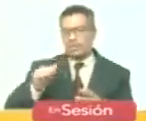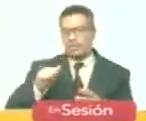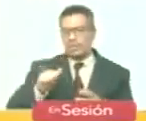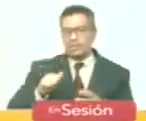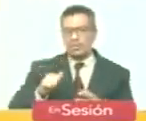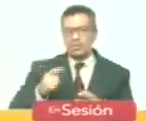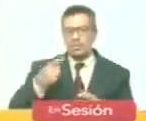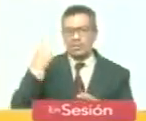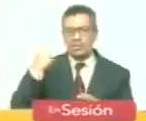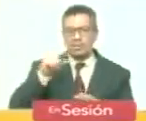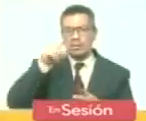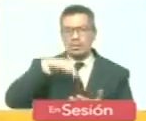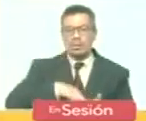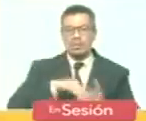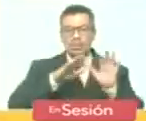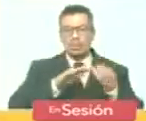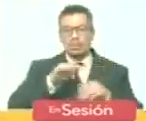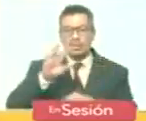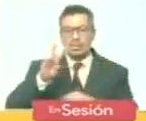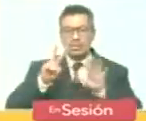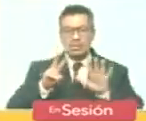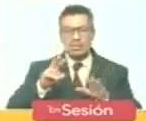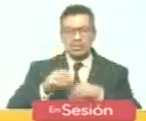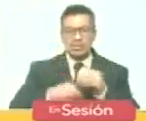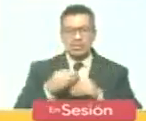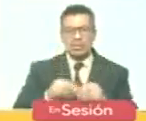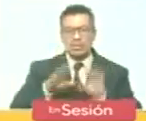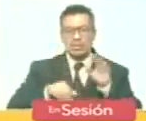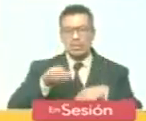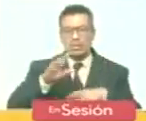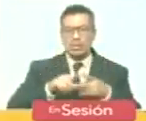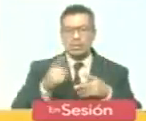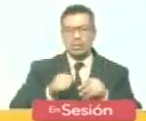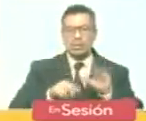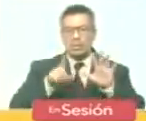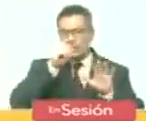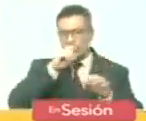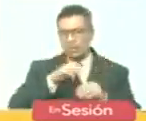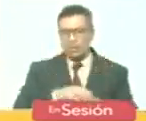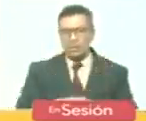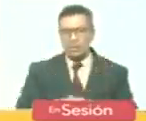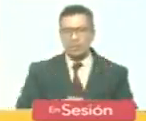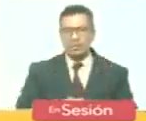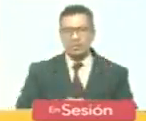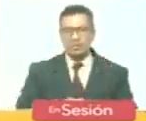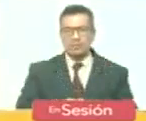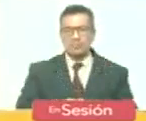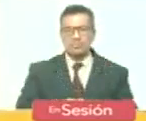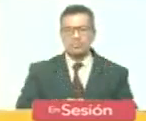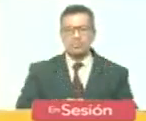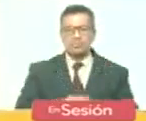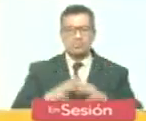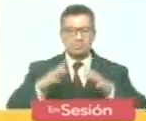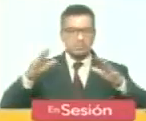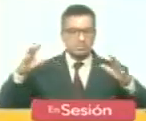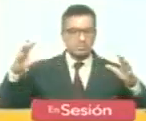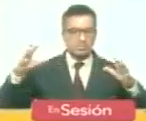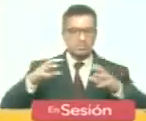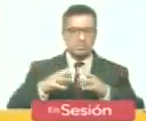año de 1957, que le echó más de 15 o 16 años al monstruo y sus